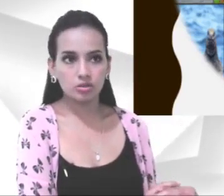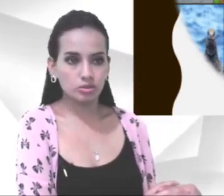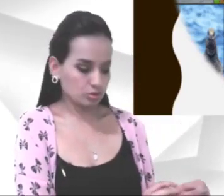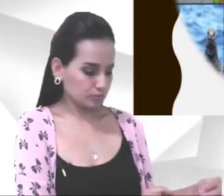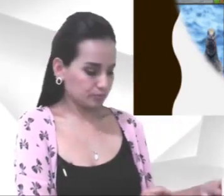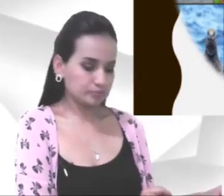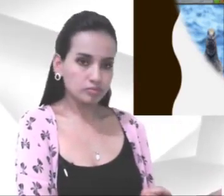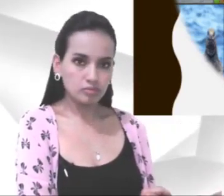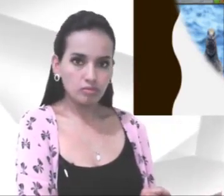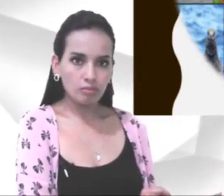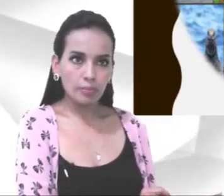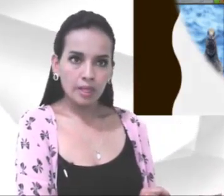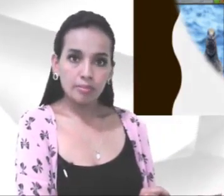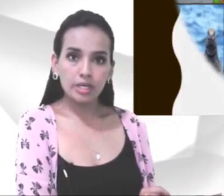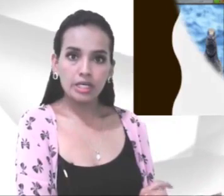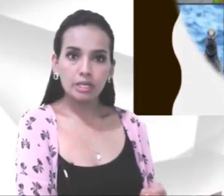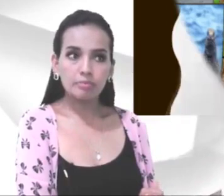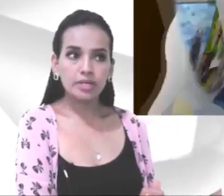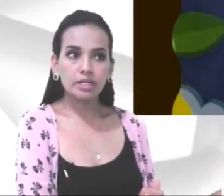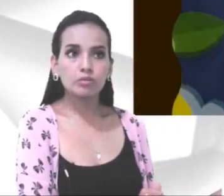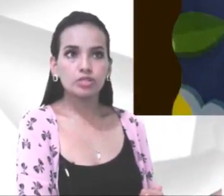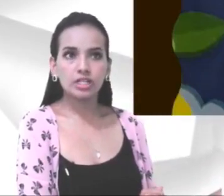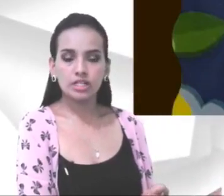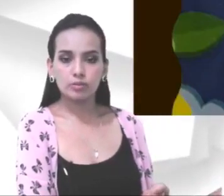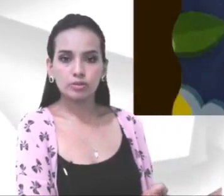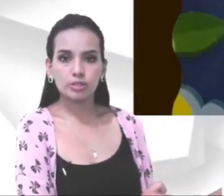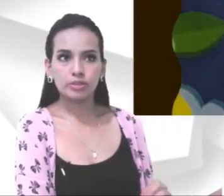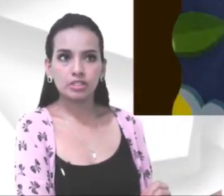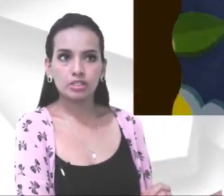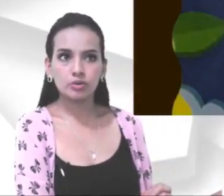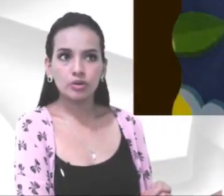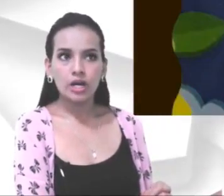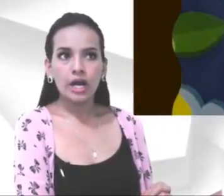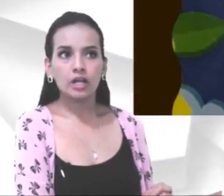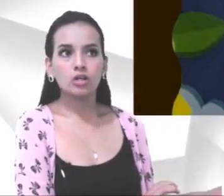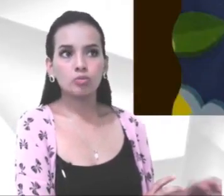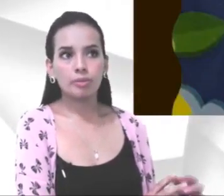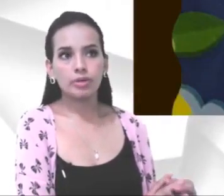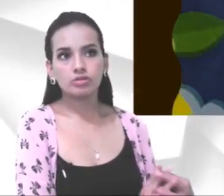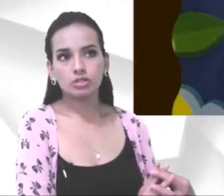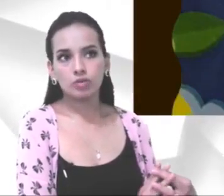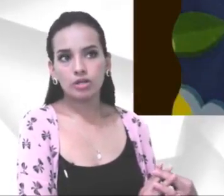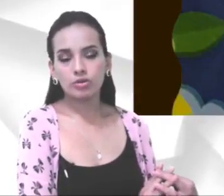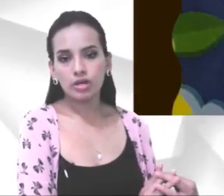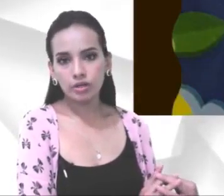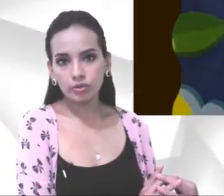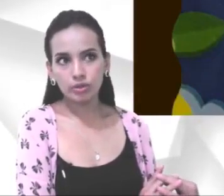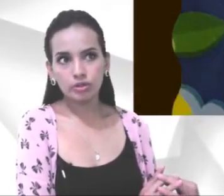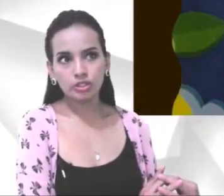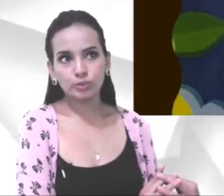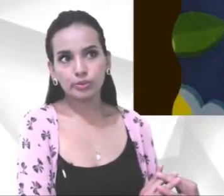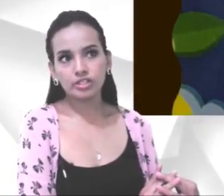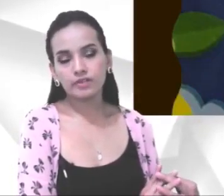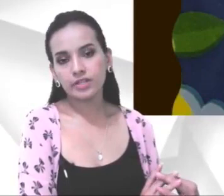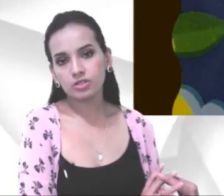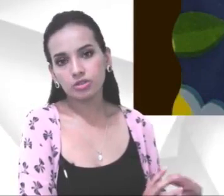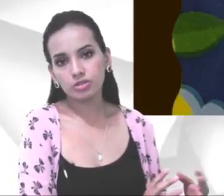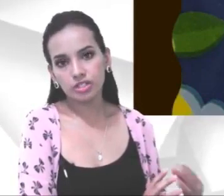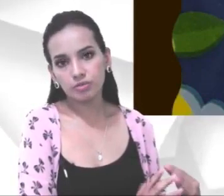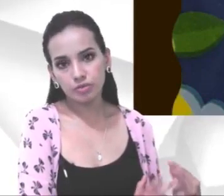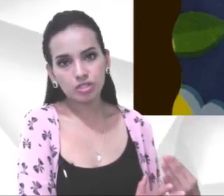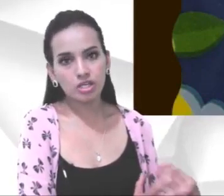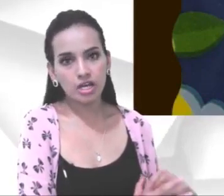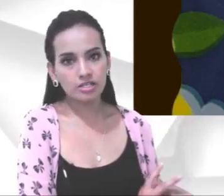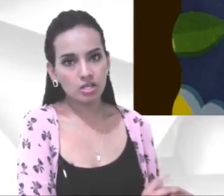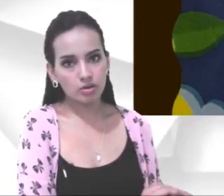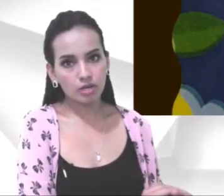entre otros bien y para demostrar que hemos aprendido ahora un mapa conceptual con cada uno de los tipos de adaptación de